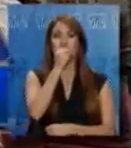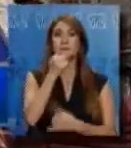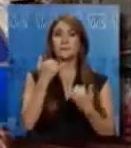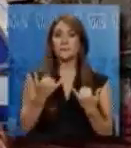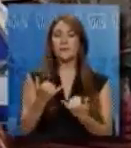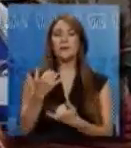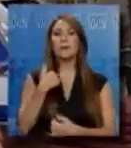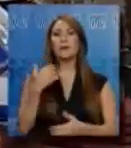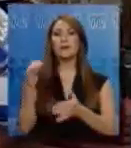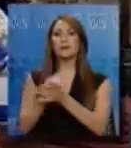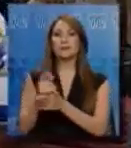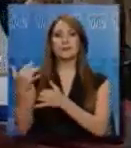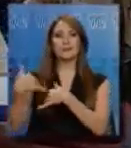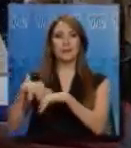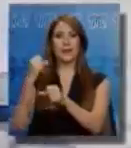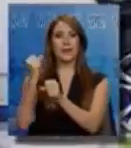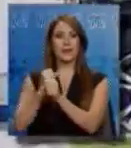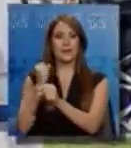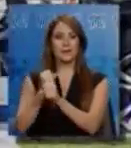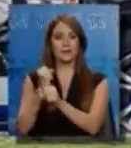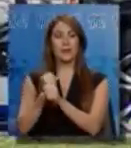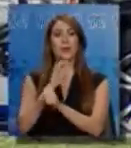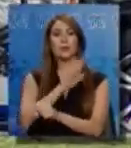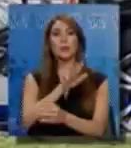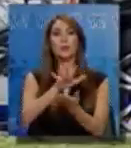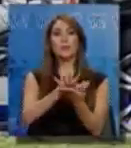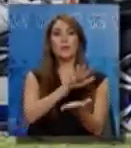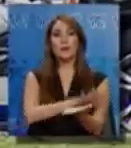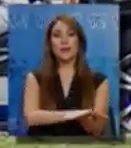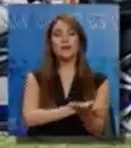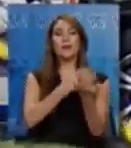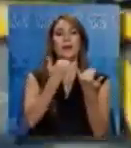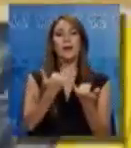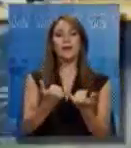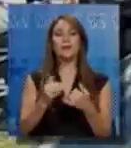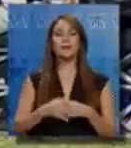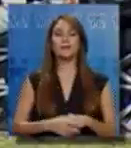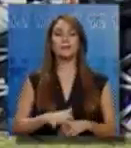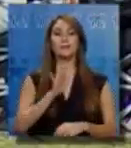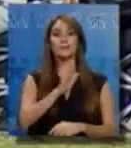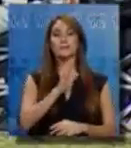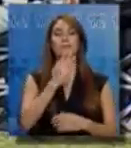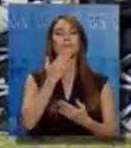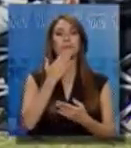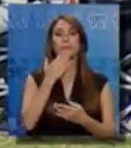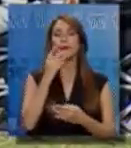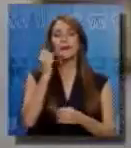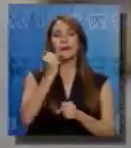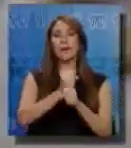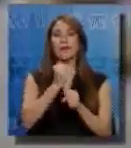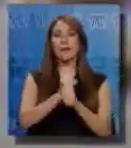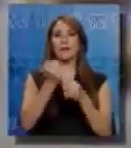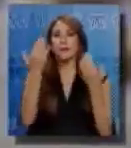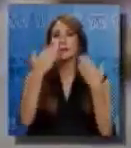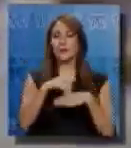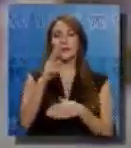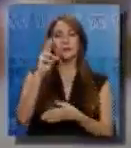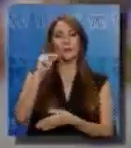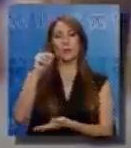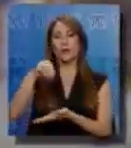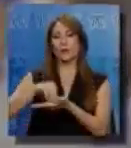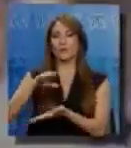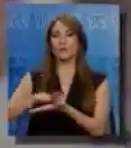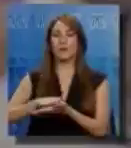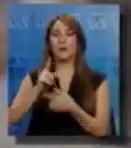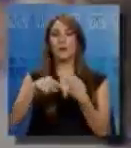momento porque mi esposo todavía sigue en el trabajo. El proyecto de ley orgánica para la optimización de la jornada laboral y seguro de desempleo no aplicaría para las